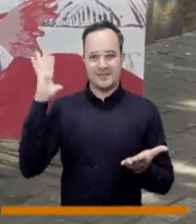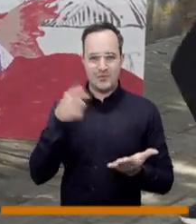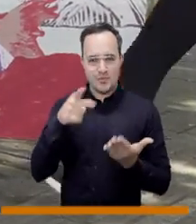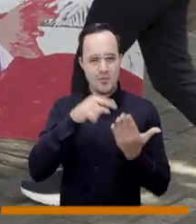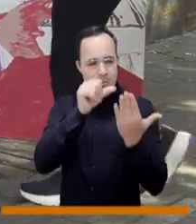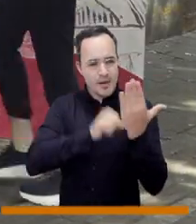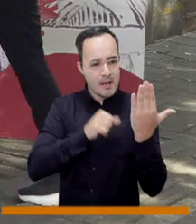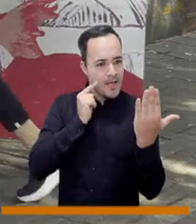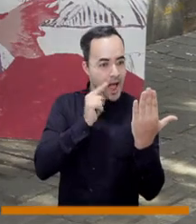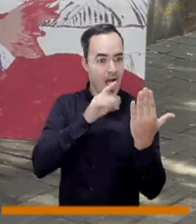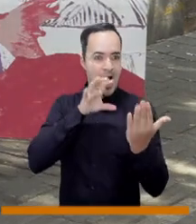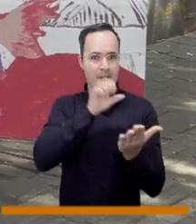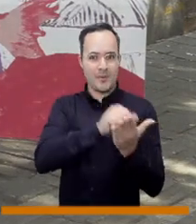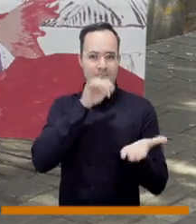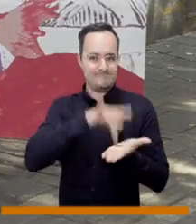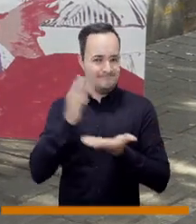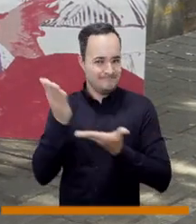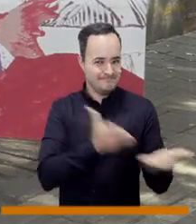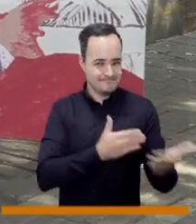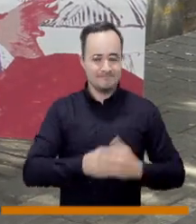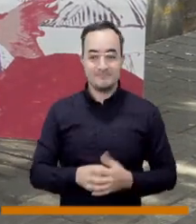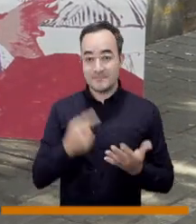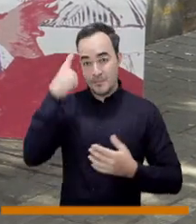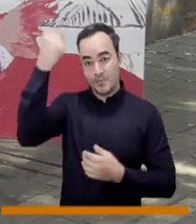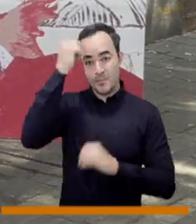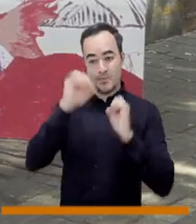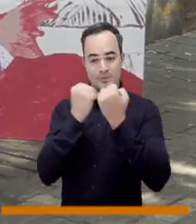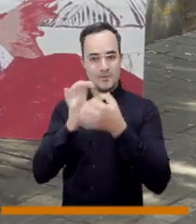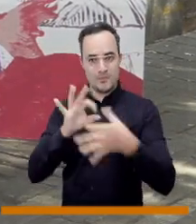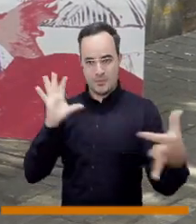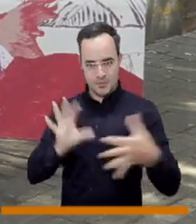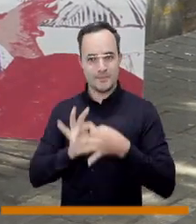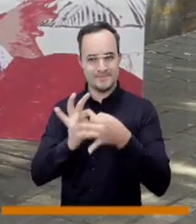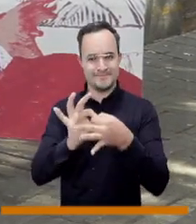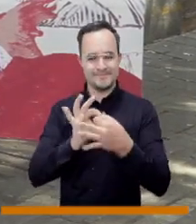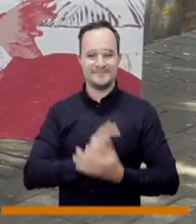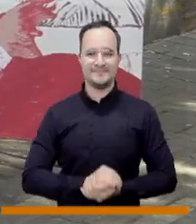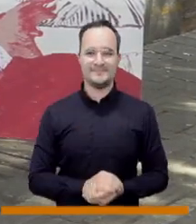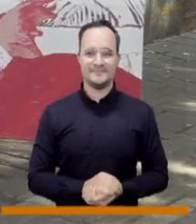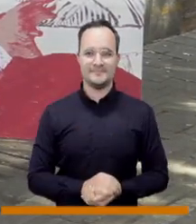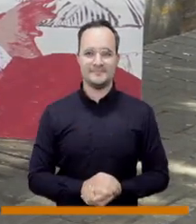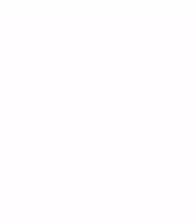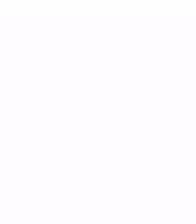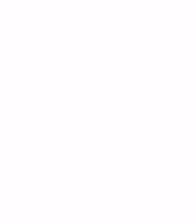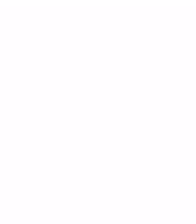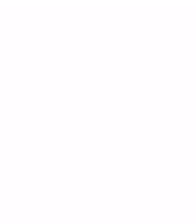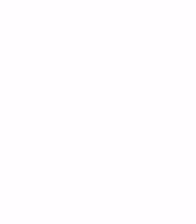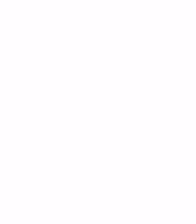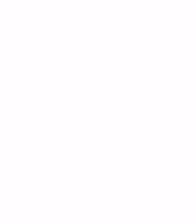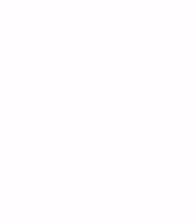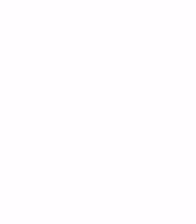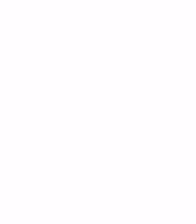latinoamérica prográmate para que no te pierdas De nada porque el consejo somos tú y yo